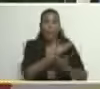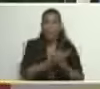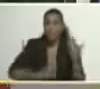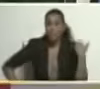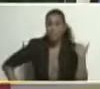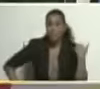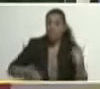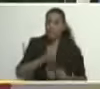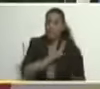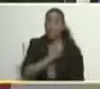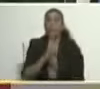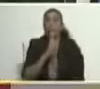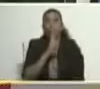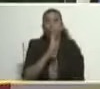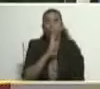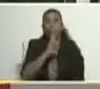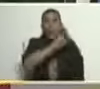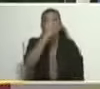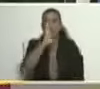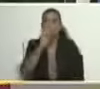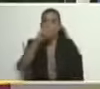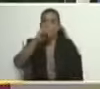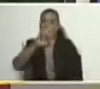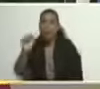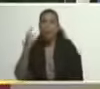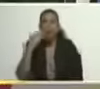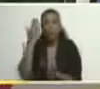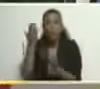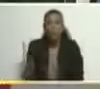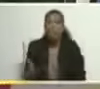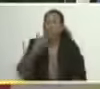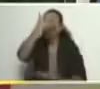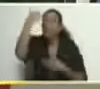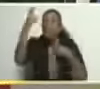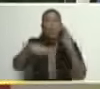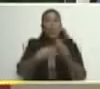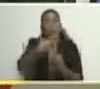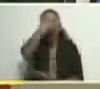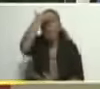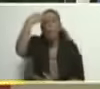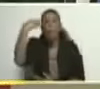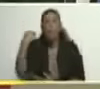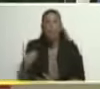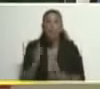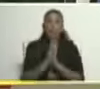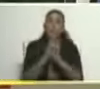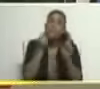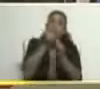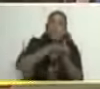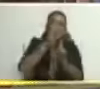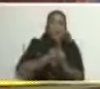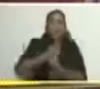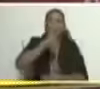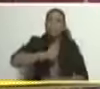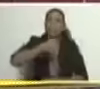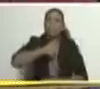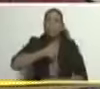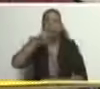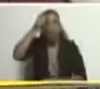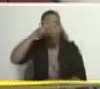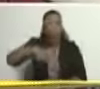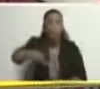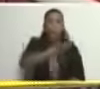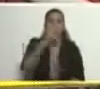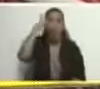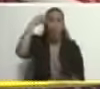presidenta, nuestra querida Xiomara, no olvidemos nunca, compañeros, que seguimos siendo resistencia. La